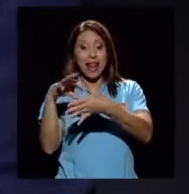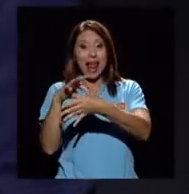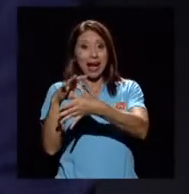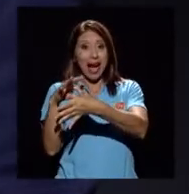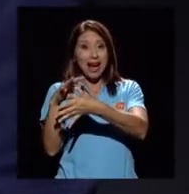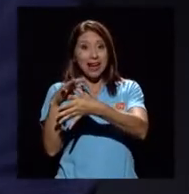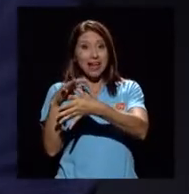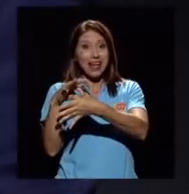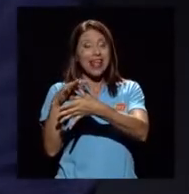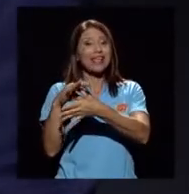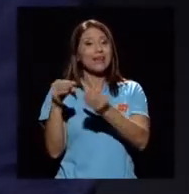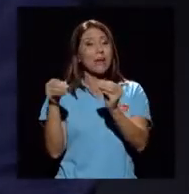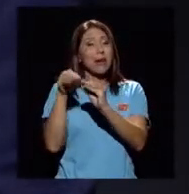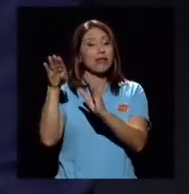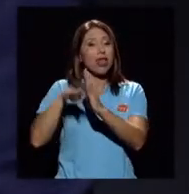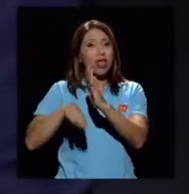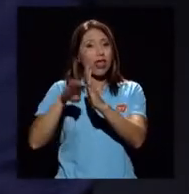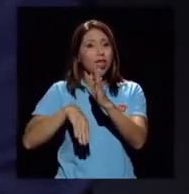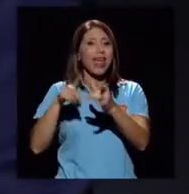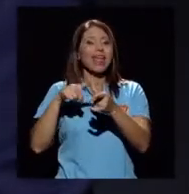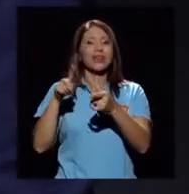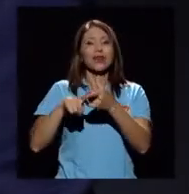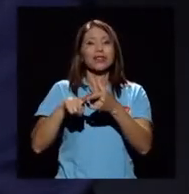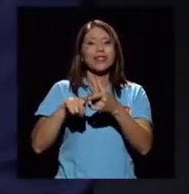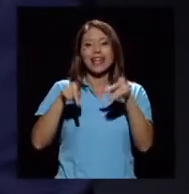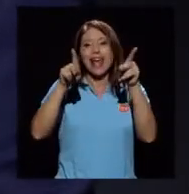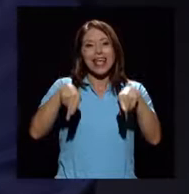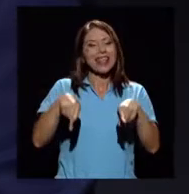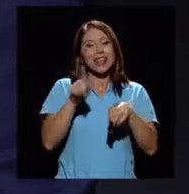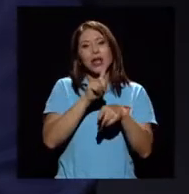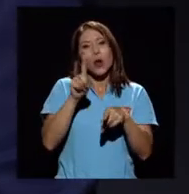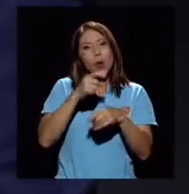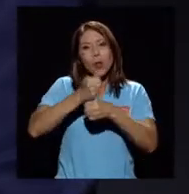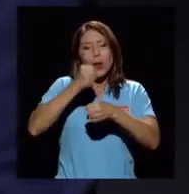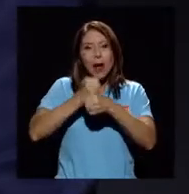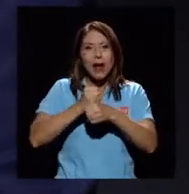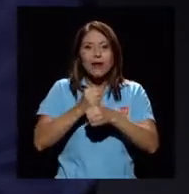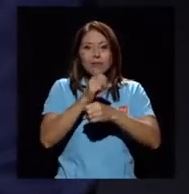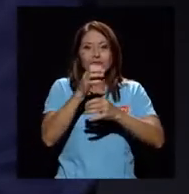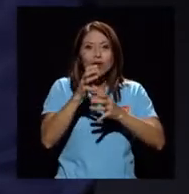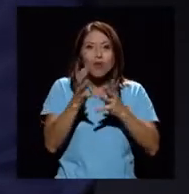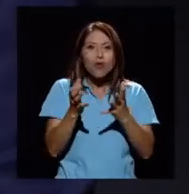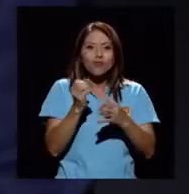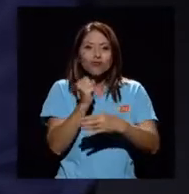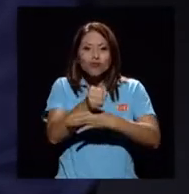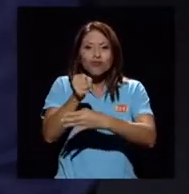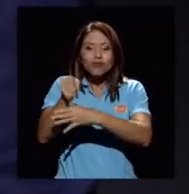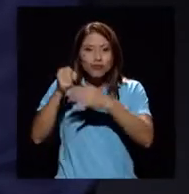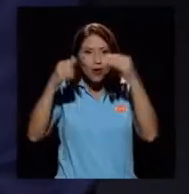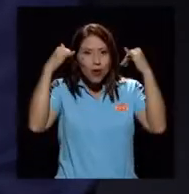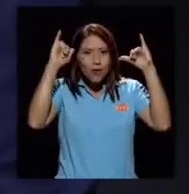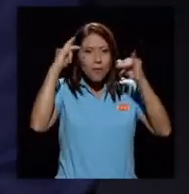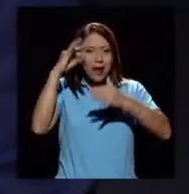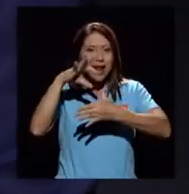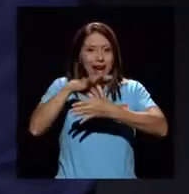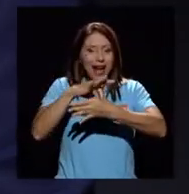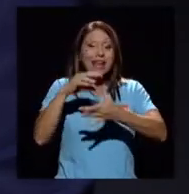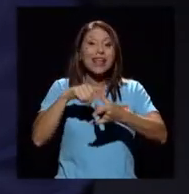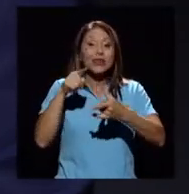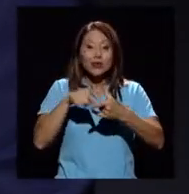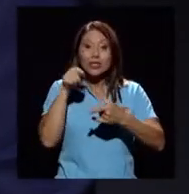desincentivaba la ganadería. Y todas estas cosas empujaban a un aumento en la cobertura